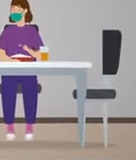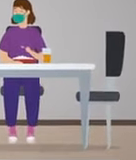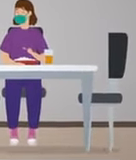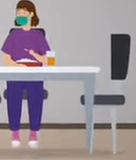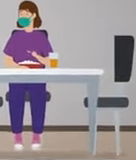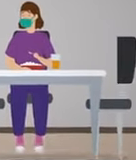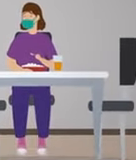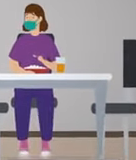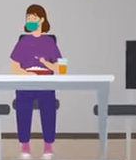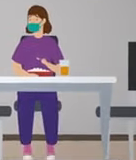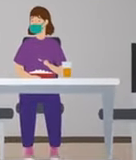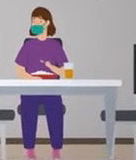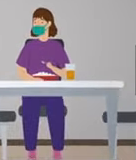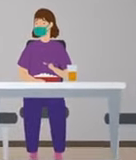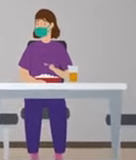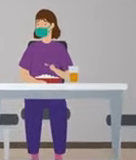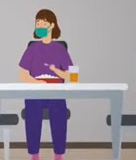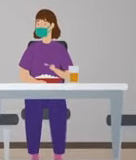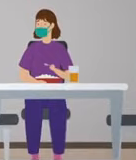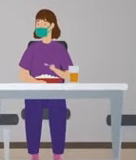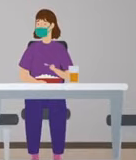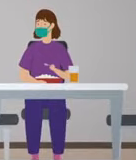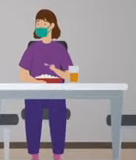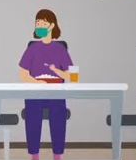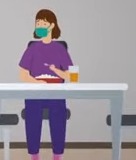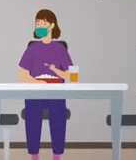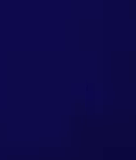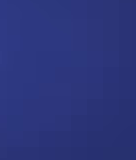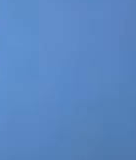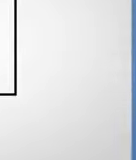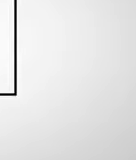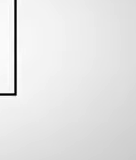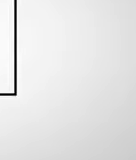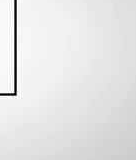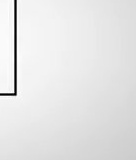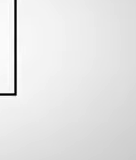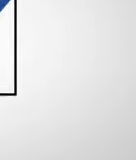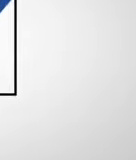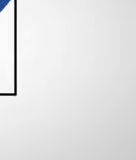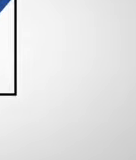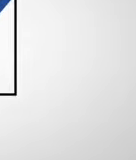con COVID-19, por lo menos a 2 metros de distancia.